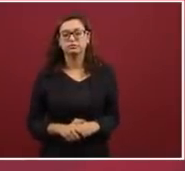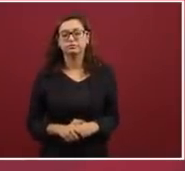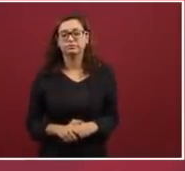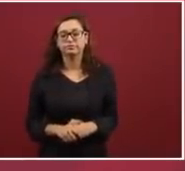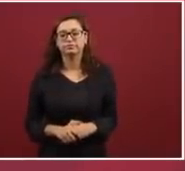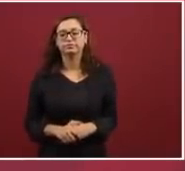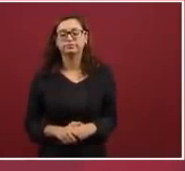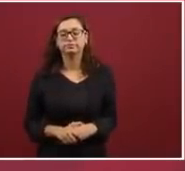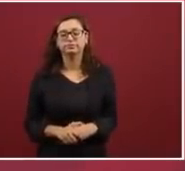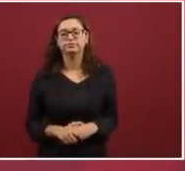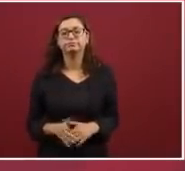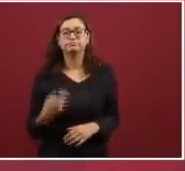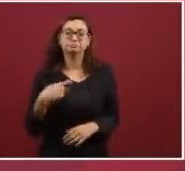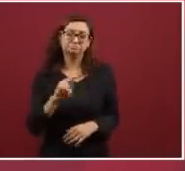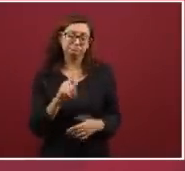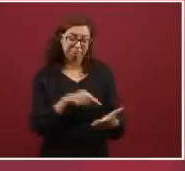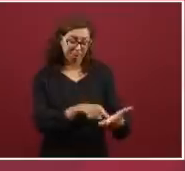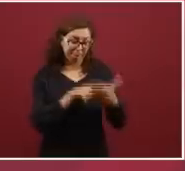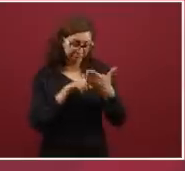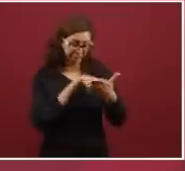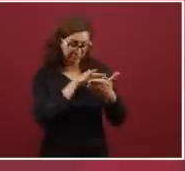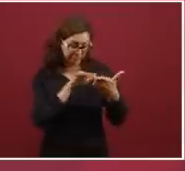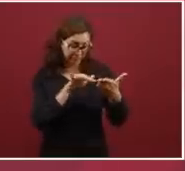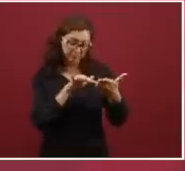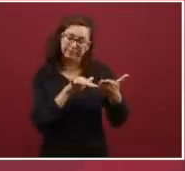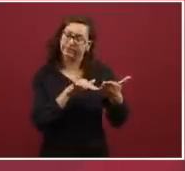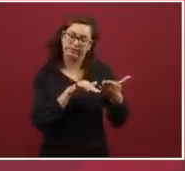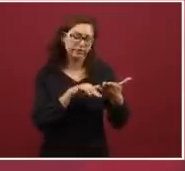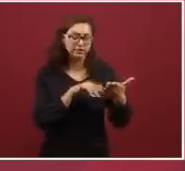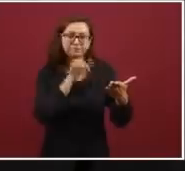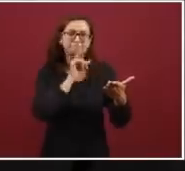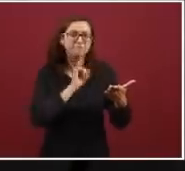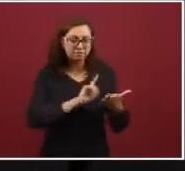es importante aclarar que no